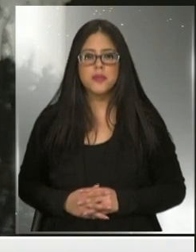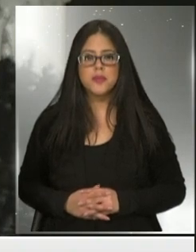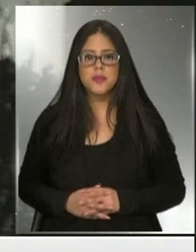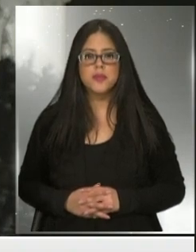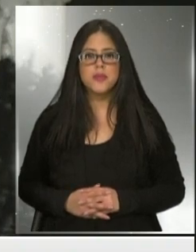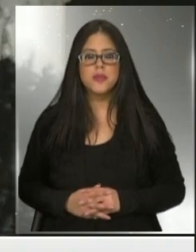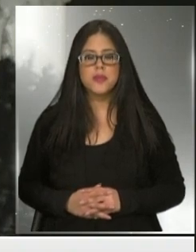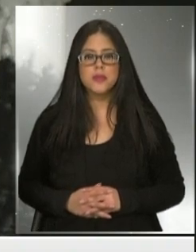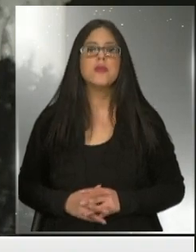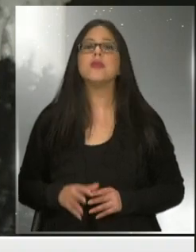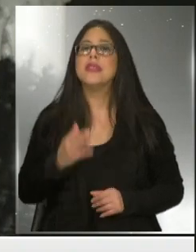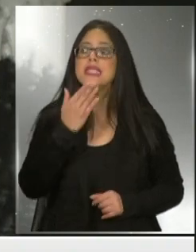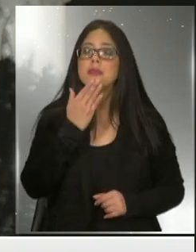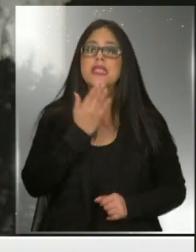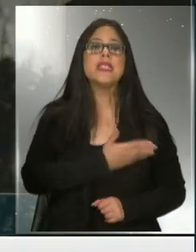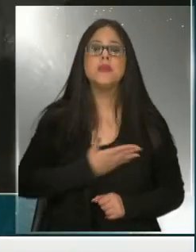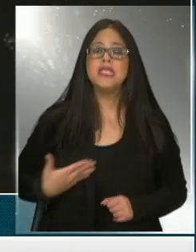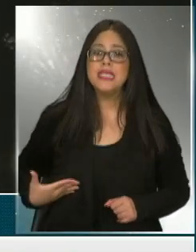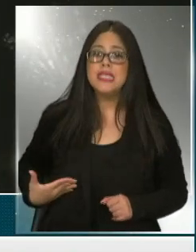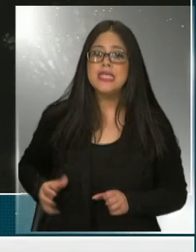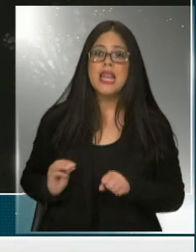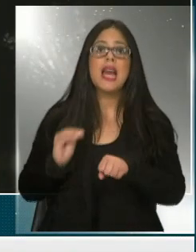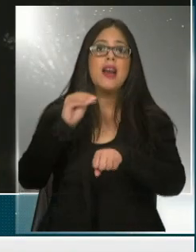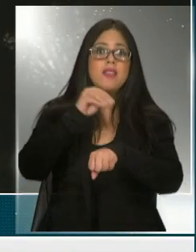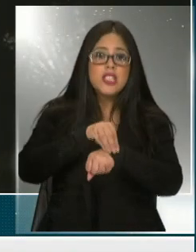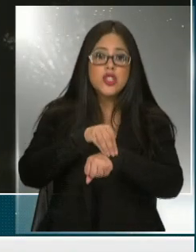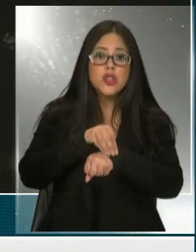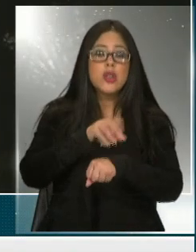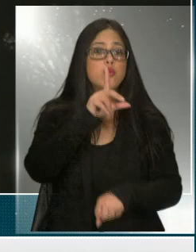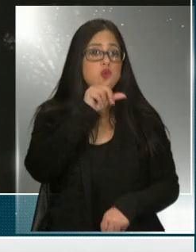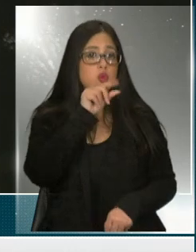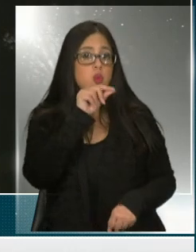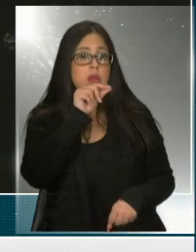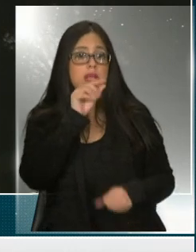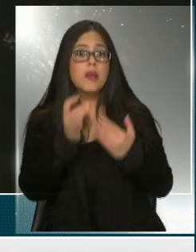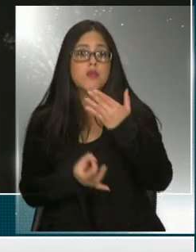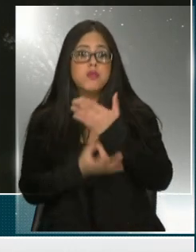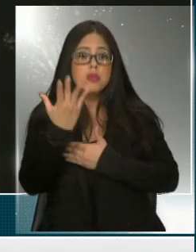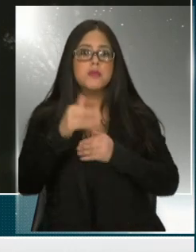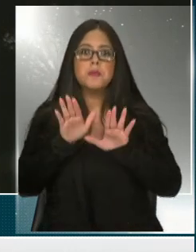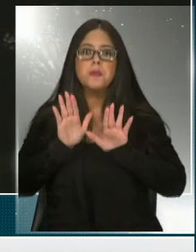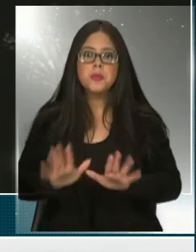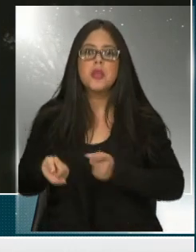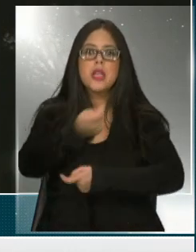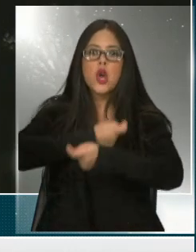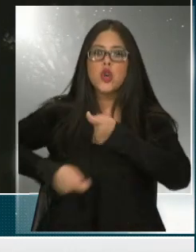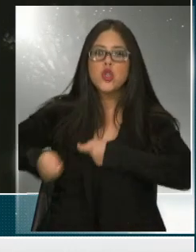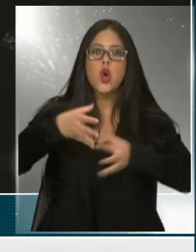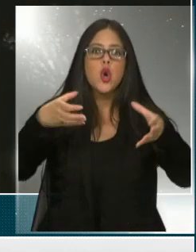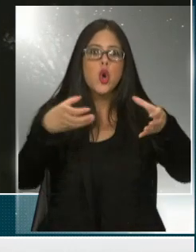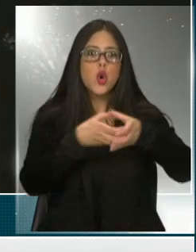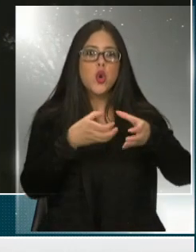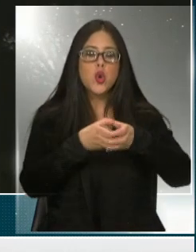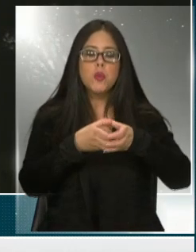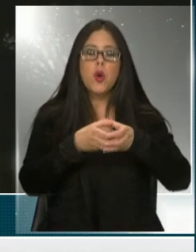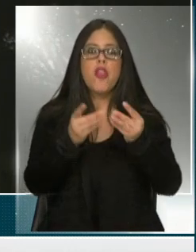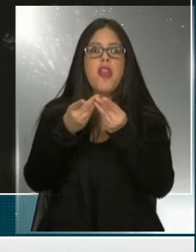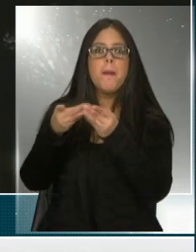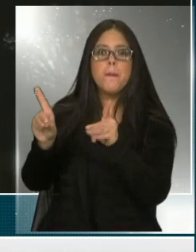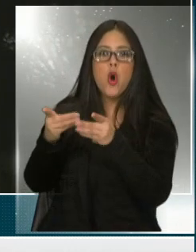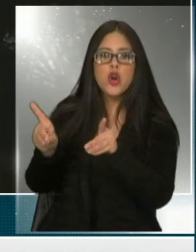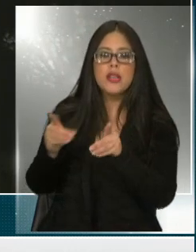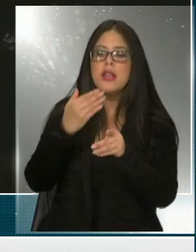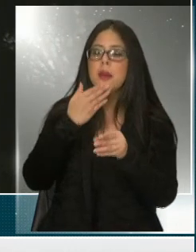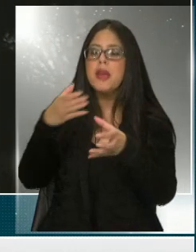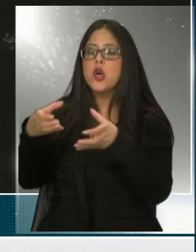Por otro lado, Sole, el presidente también anunció a través de su cuenta de Twitter que va a paralizar las negociaciones con la oposición, con los demócratas, para la